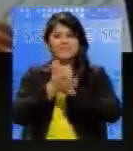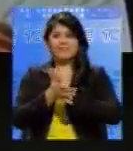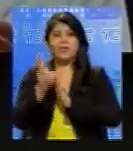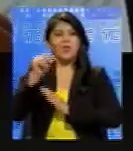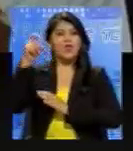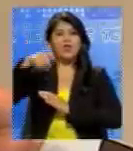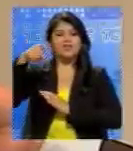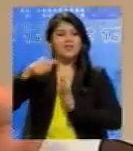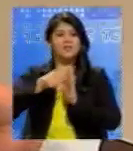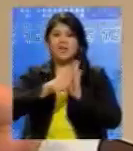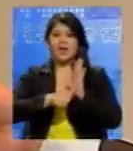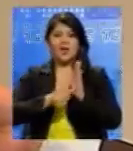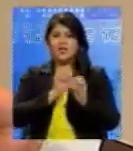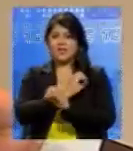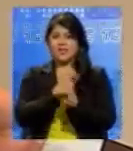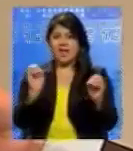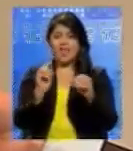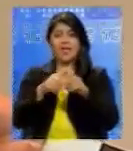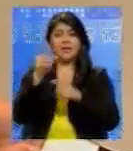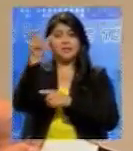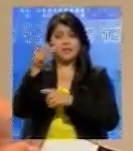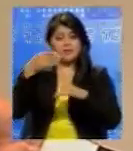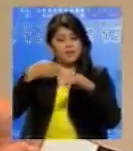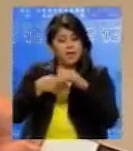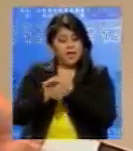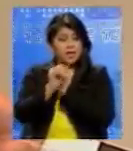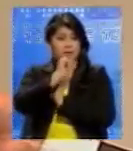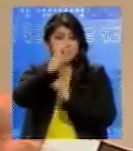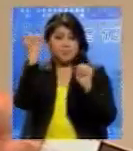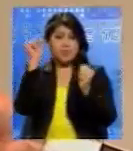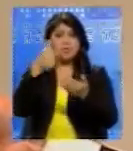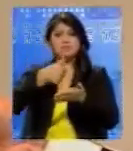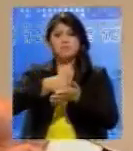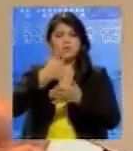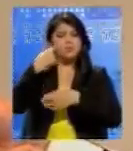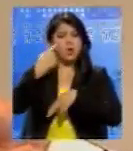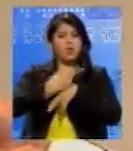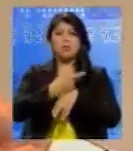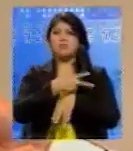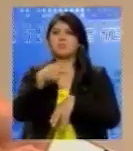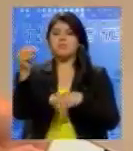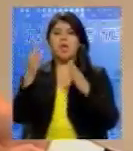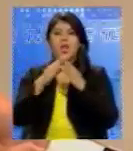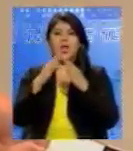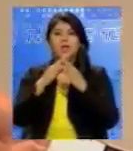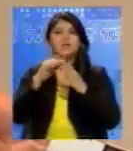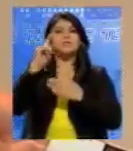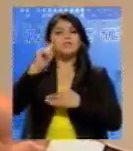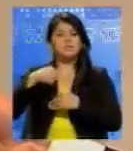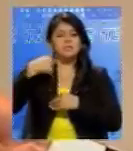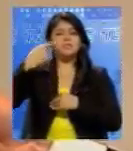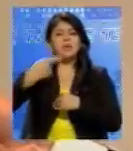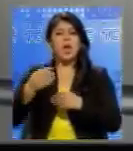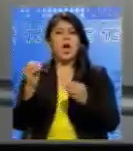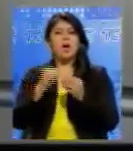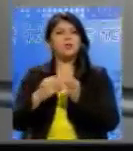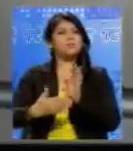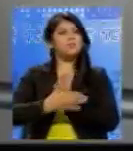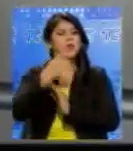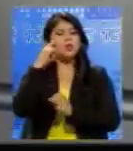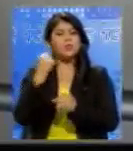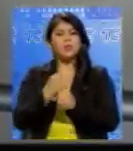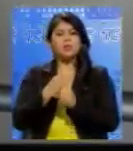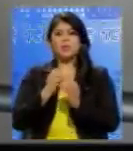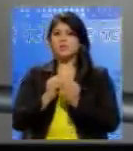de cortes. El paciente entra a la mañana, el mismo día se va a la casa, el próximo día regresa al trabajo. La